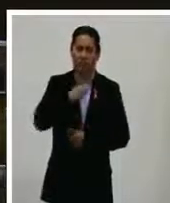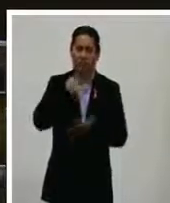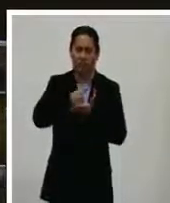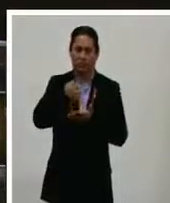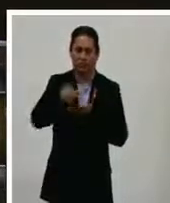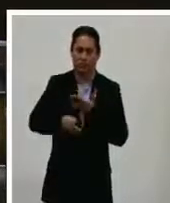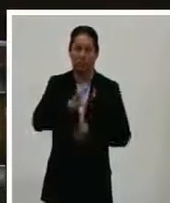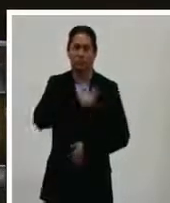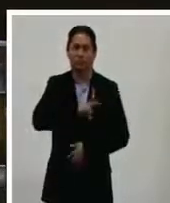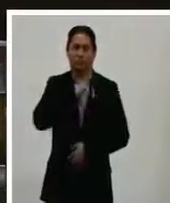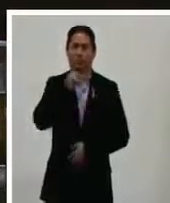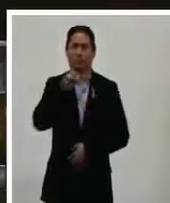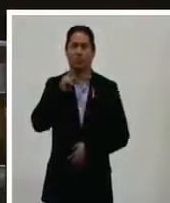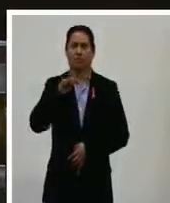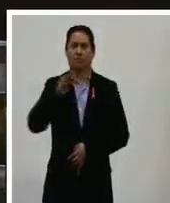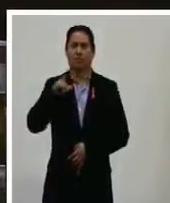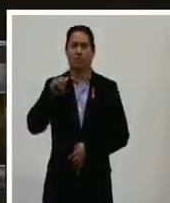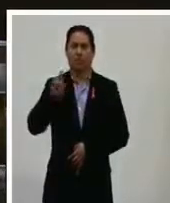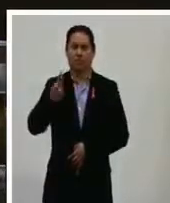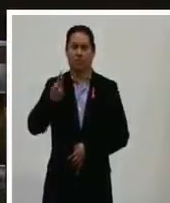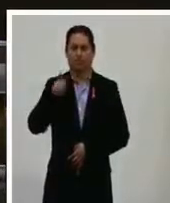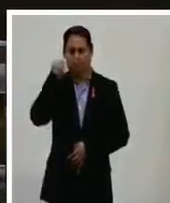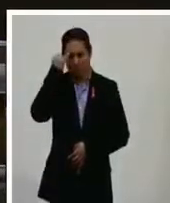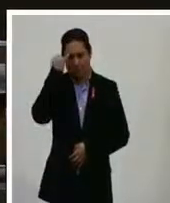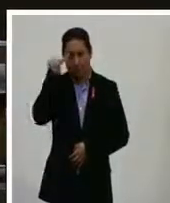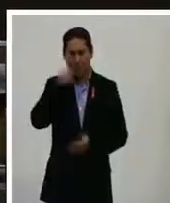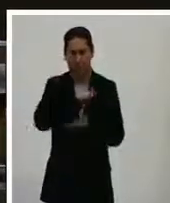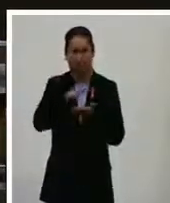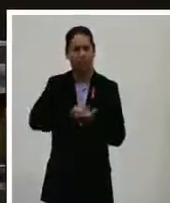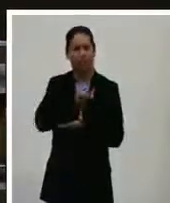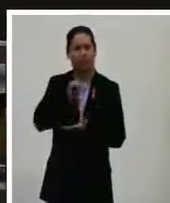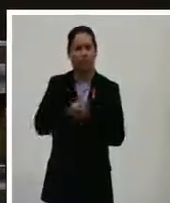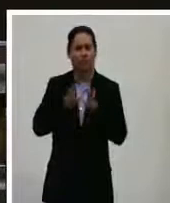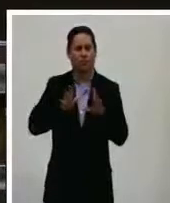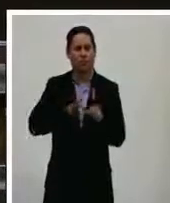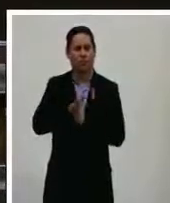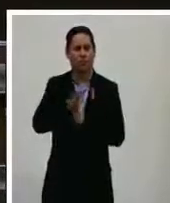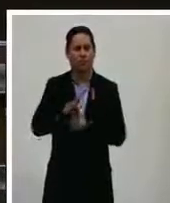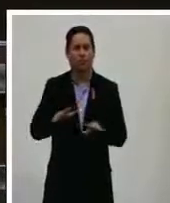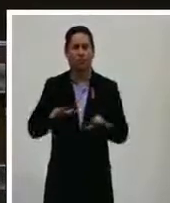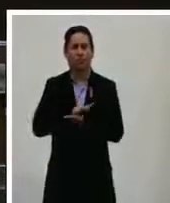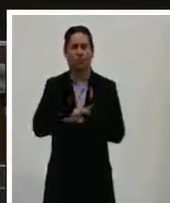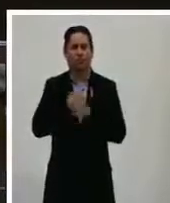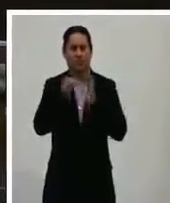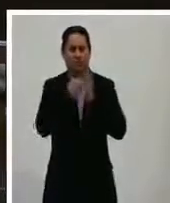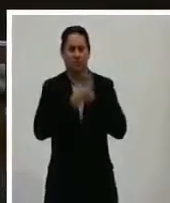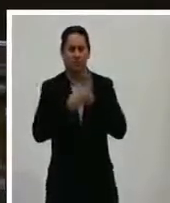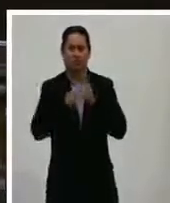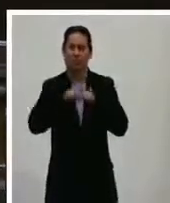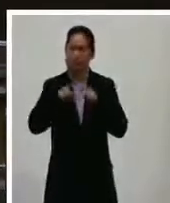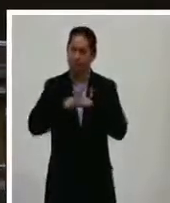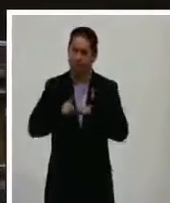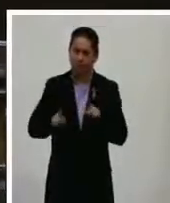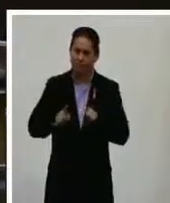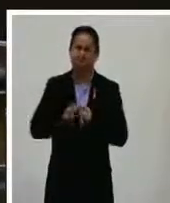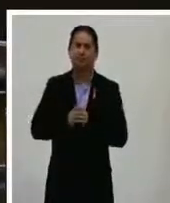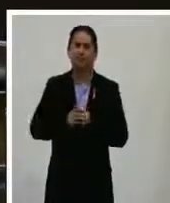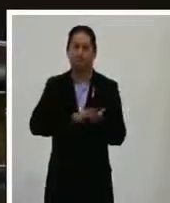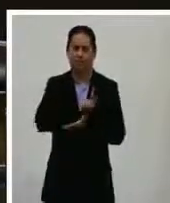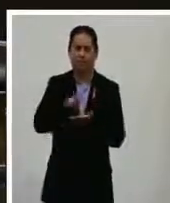probarse en lo particular la iniciativa de decreto por el que se reforman y adicionan diversas disposiciones